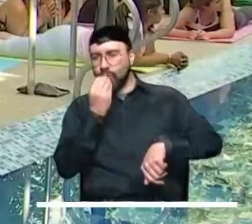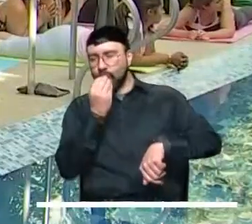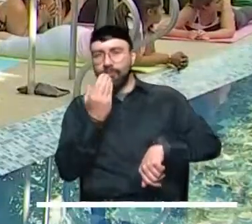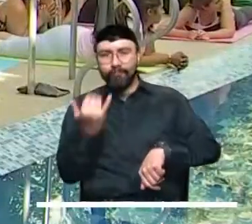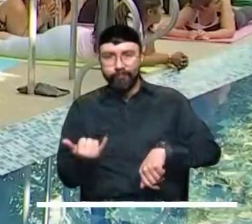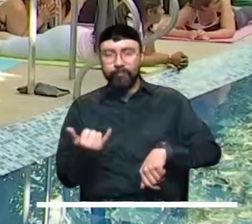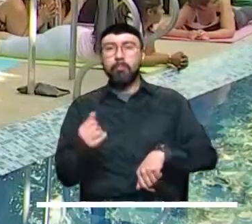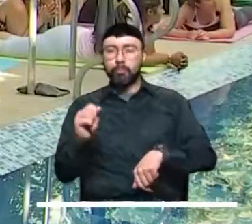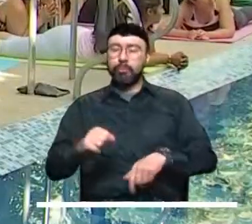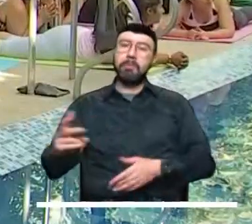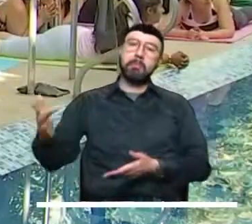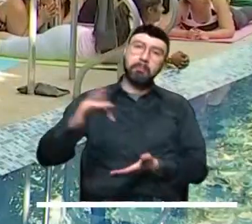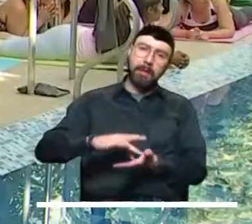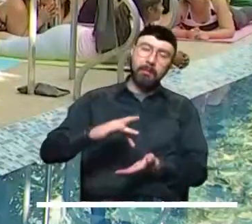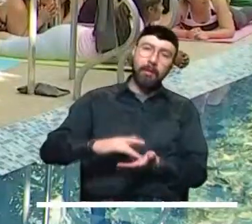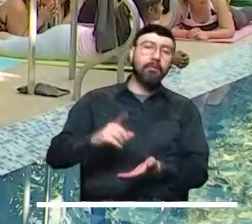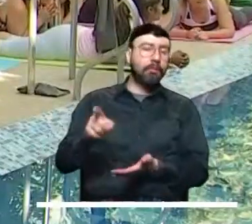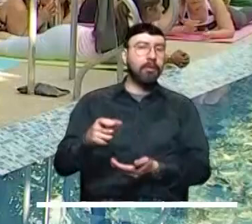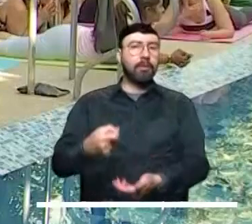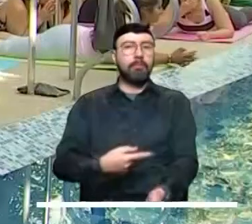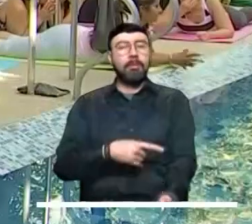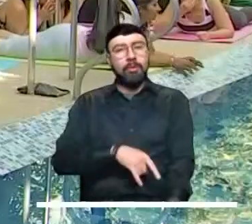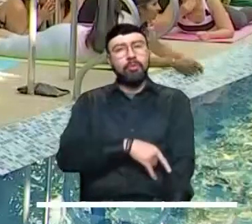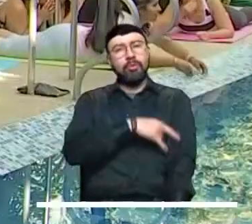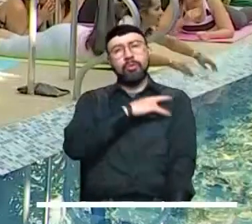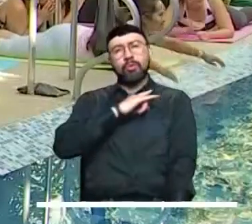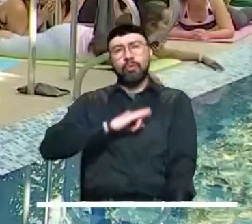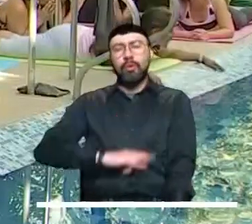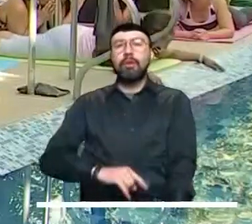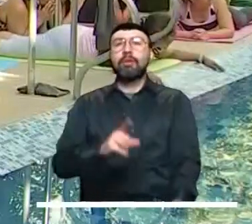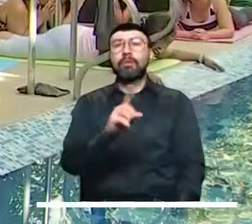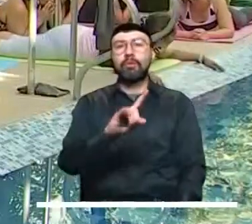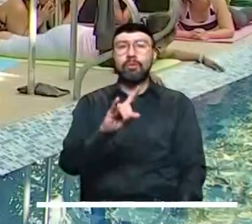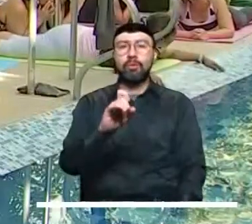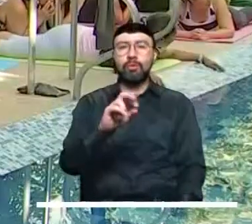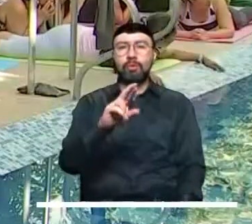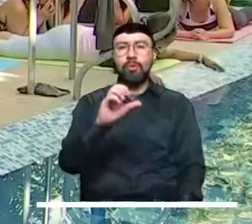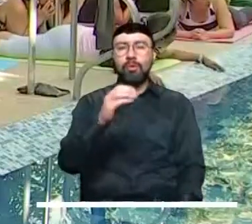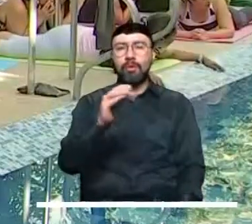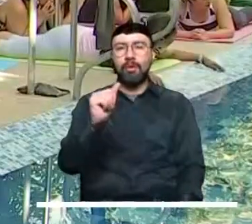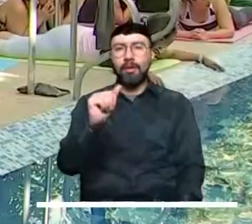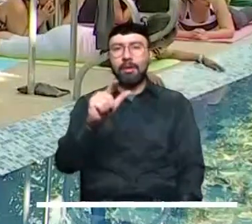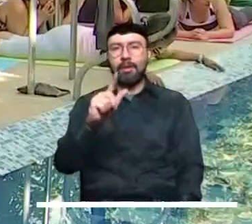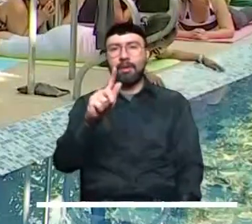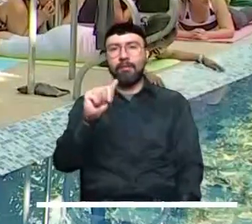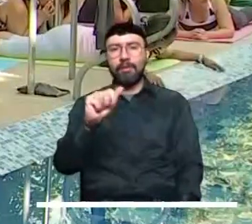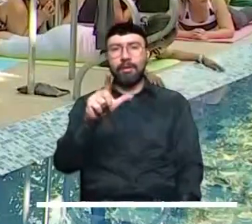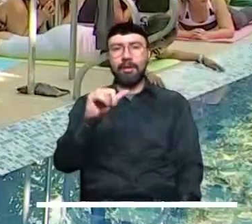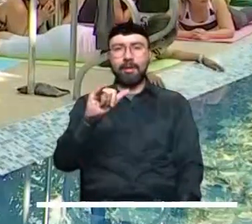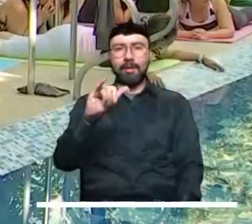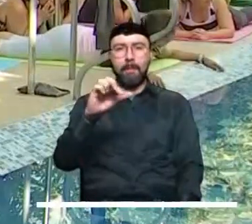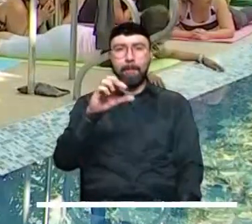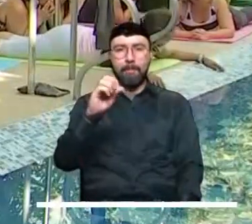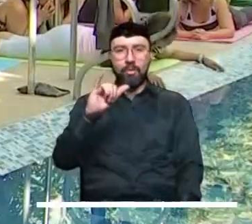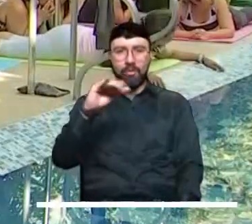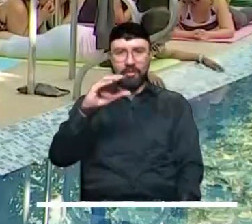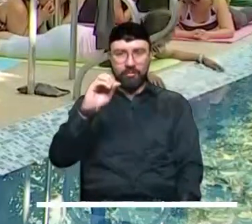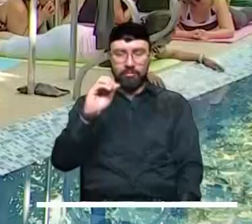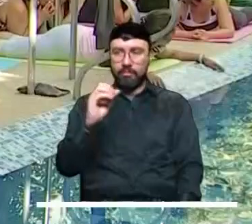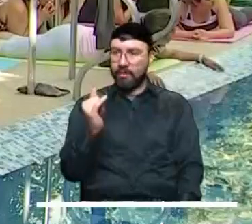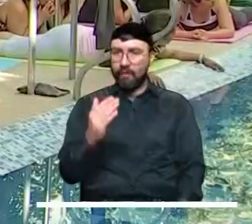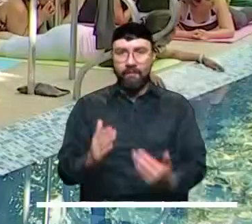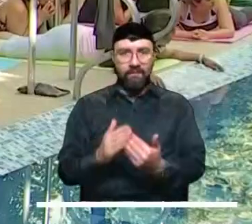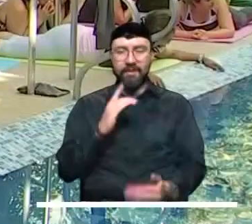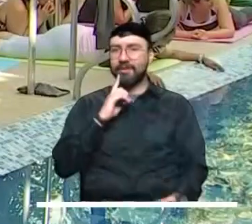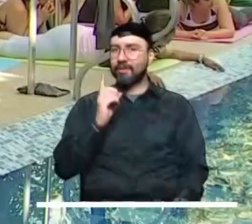pueden seguir viniendo al manejo con los sueros de ácido alfa lipoico. No es fácil para este grupo de